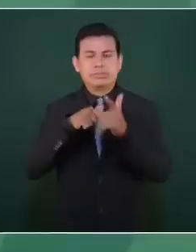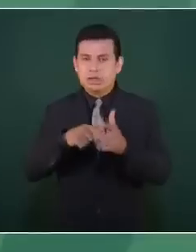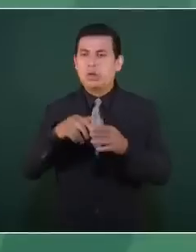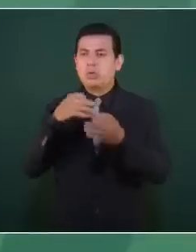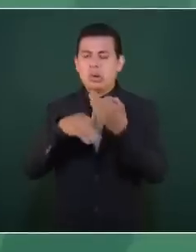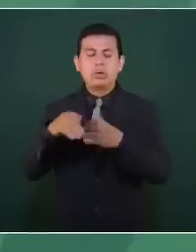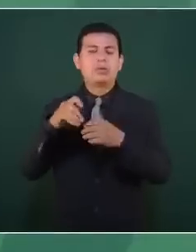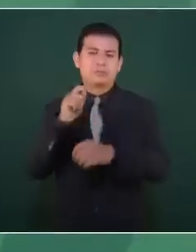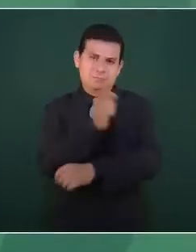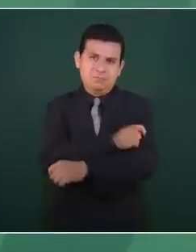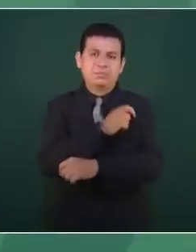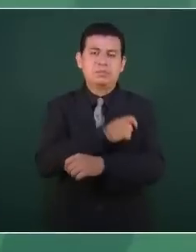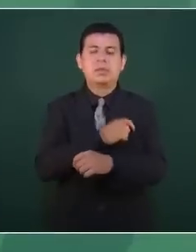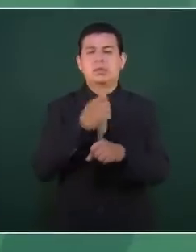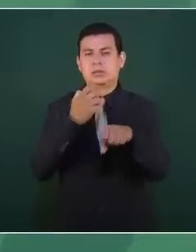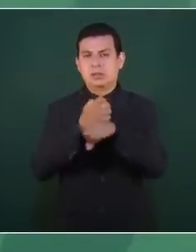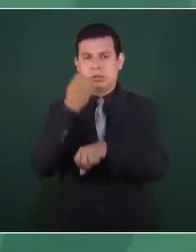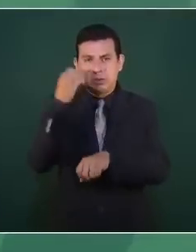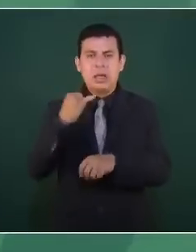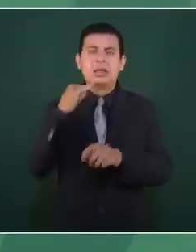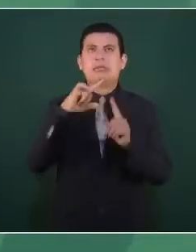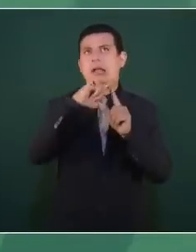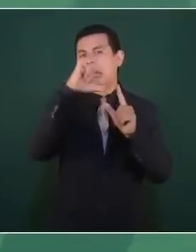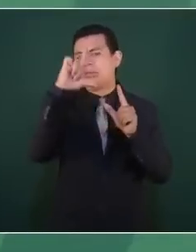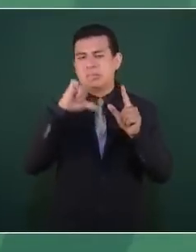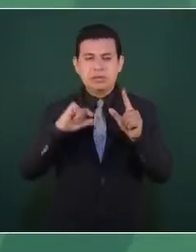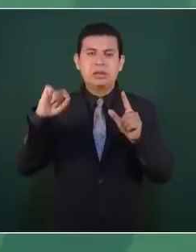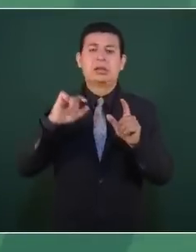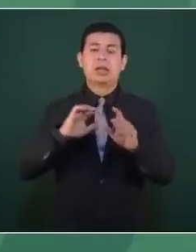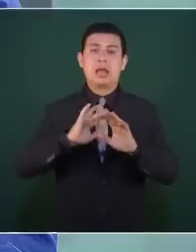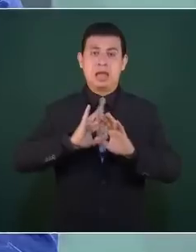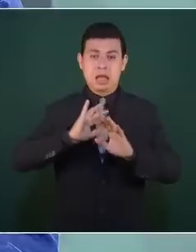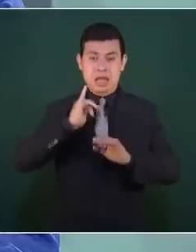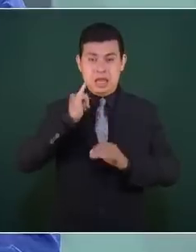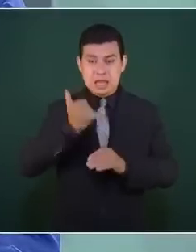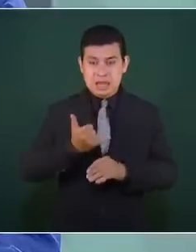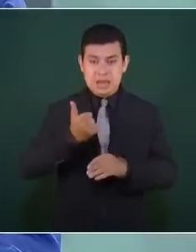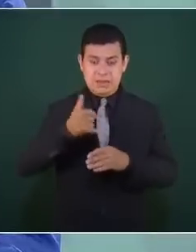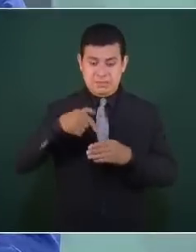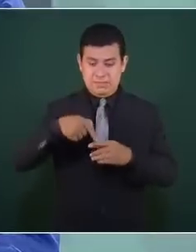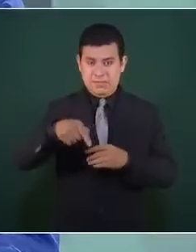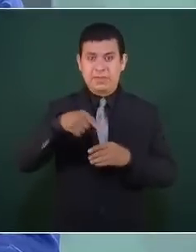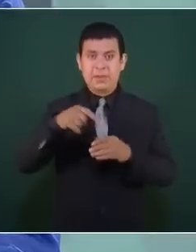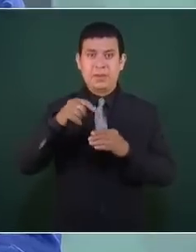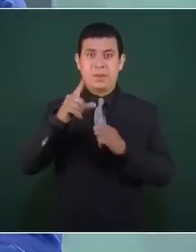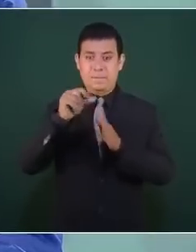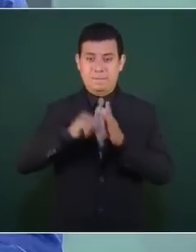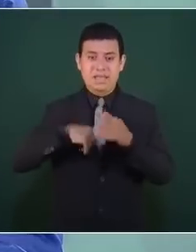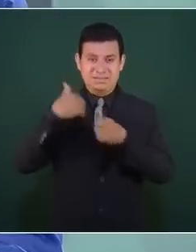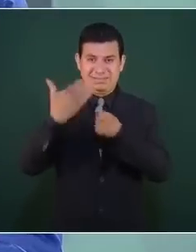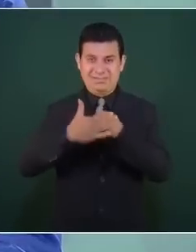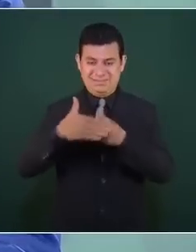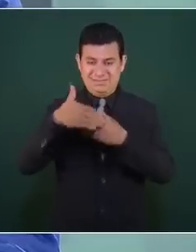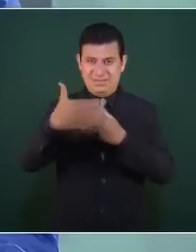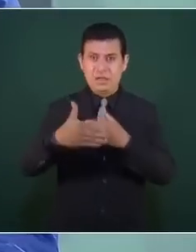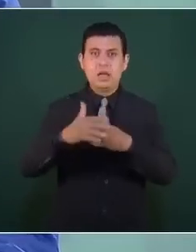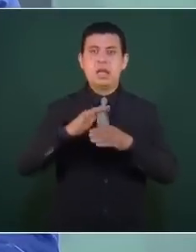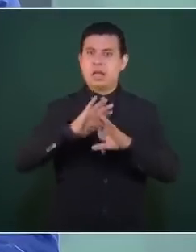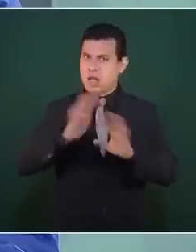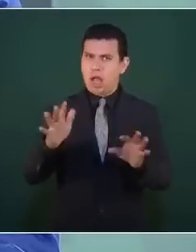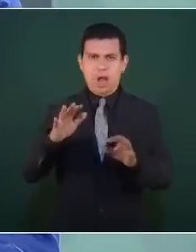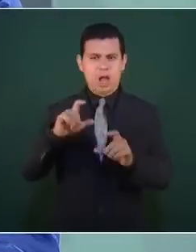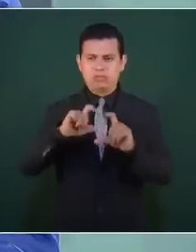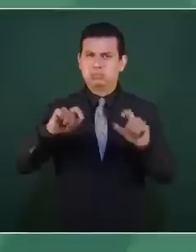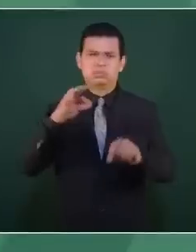todos en Oaxaca y en todo el país, y a finales del mes próximo debemos de terminar